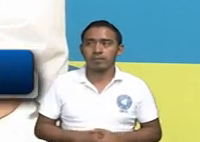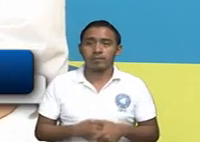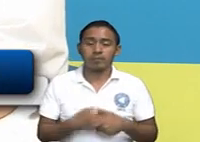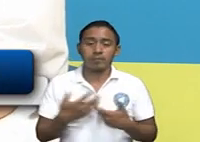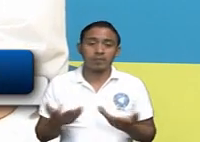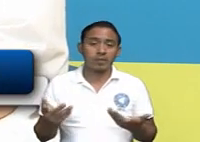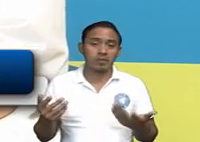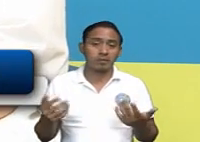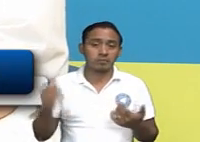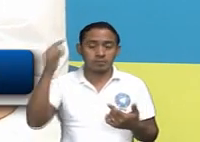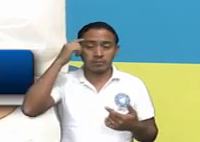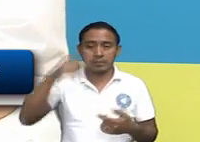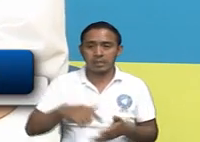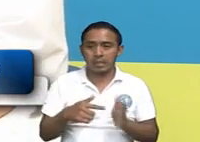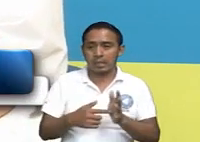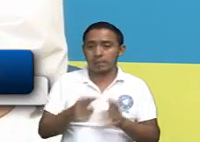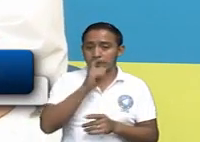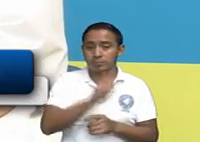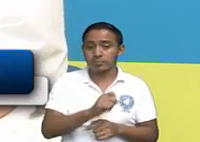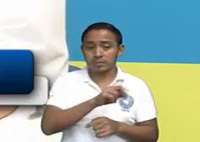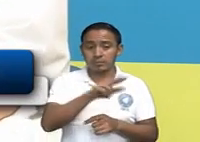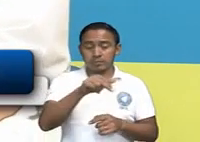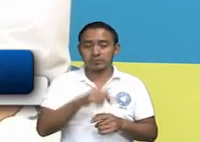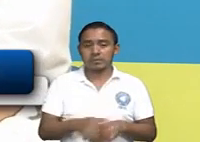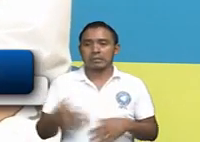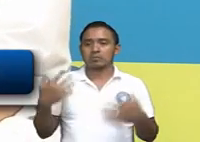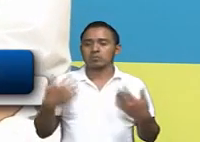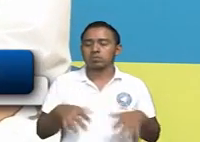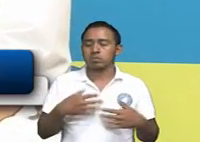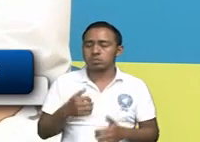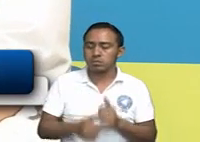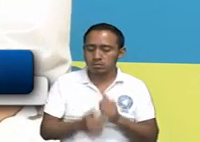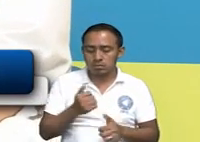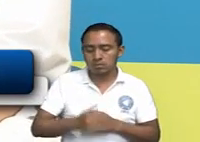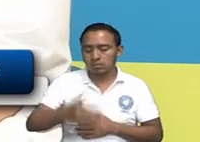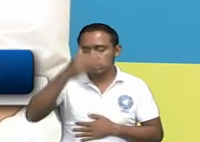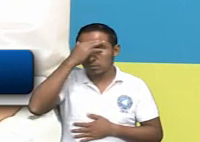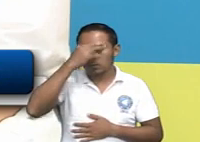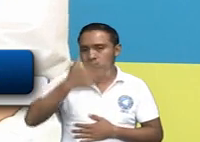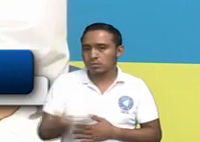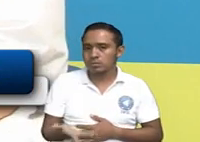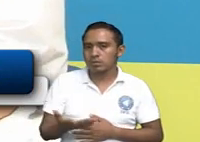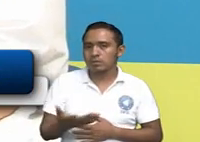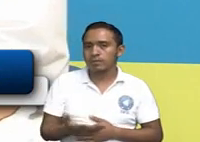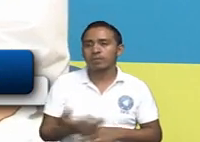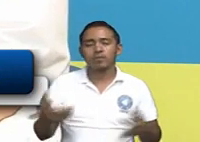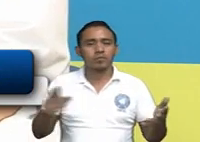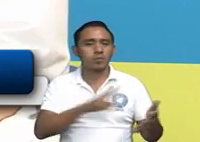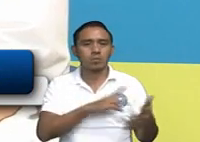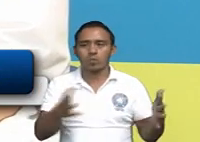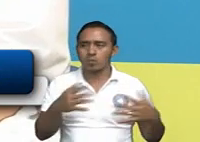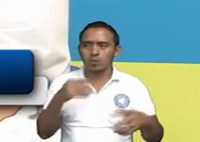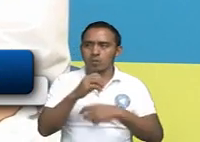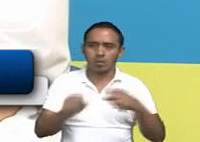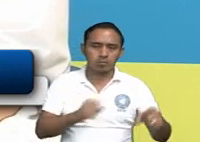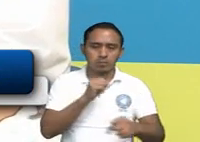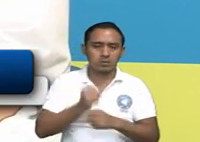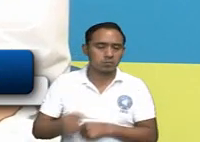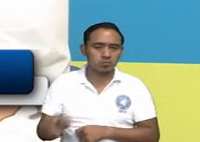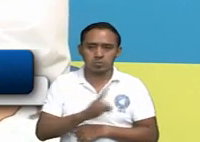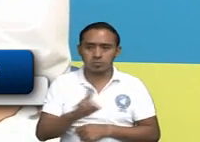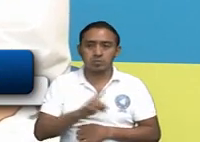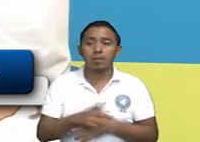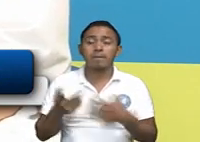si piensan en que les guste del mismo sexo, la cosa ya no va bien. Entonces, no hay una edad como tal, pero